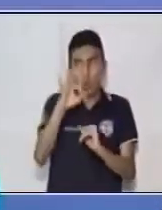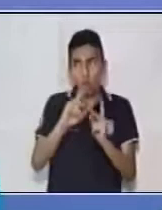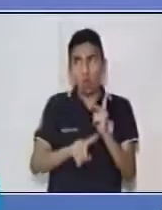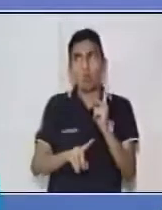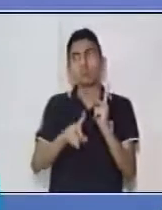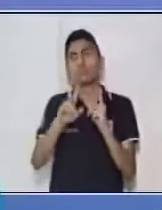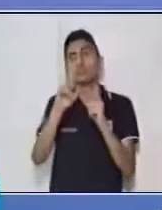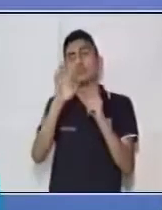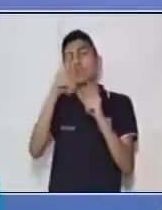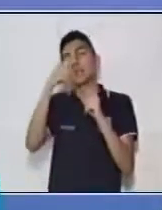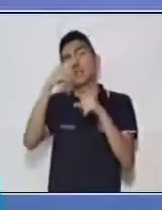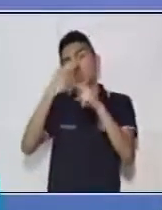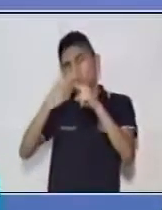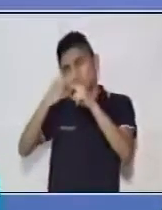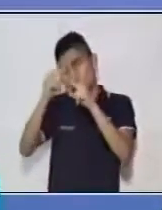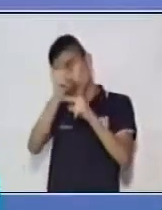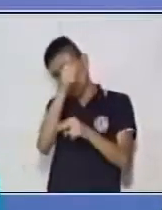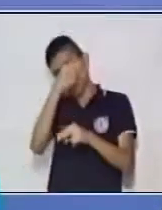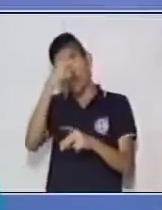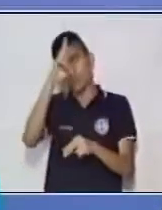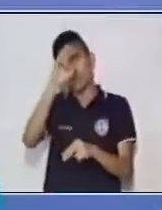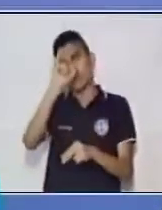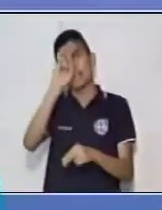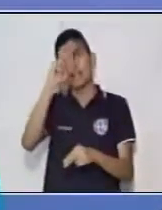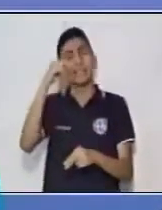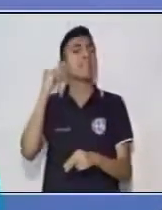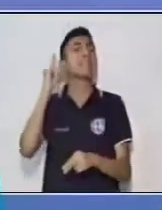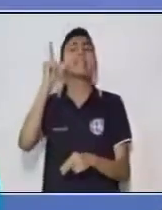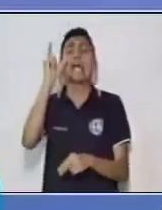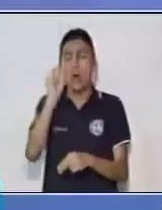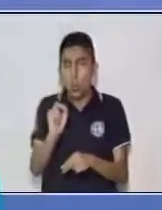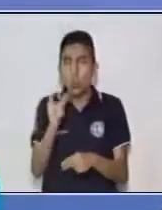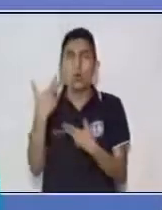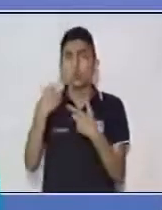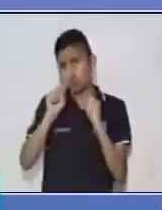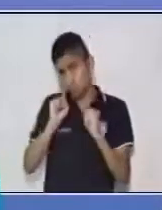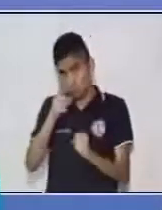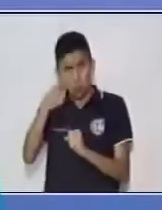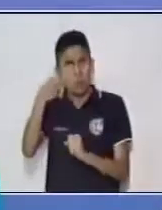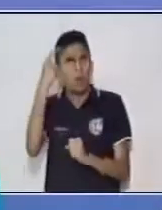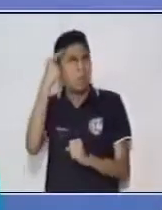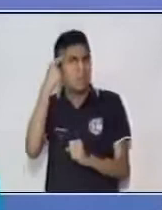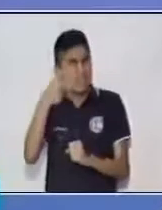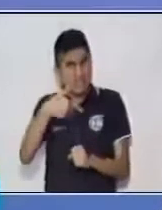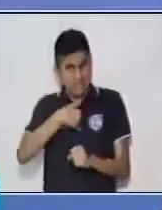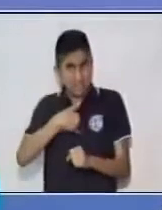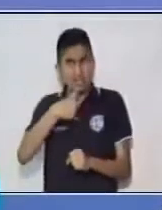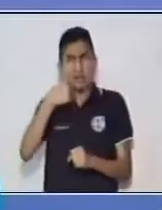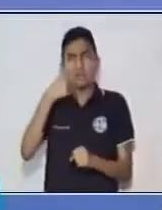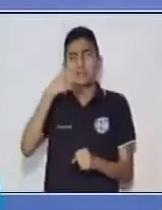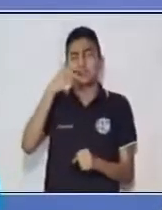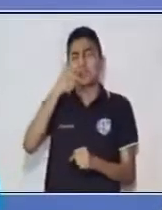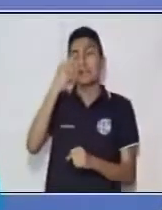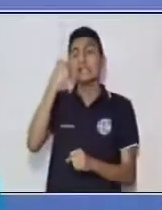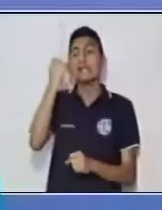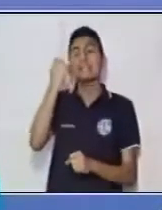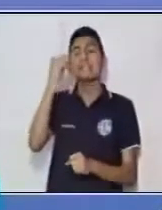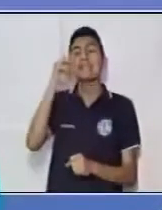triángulo rectángulo. ¿Será que un triángulo rectángulo tiene simetría axial o simetría radial?